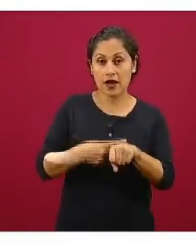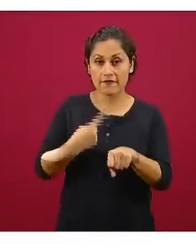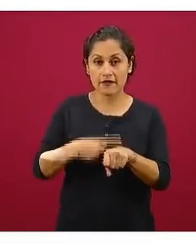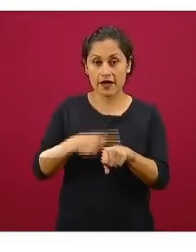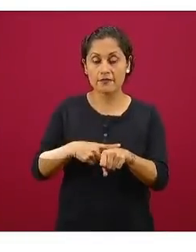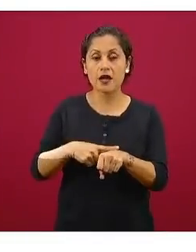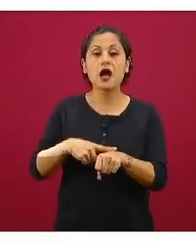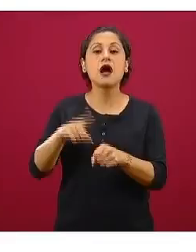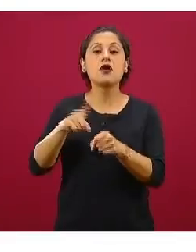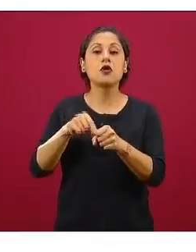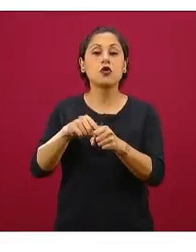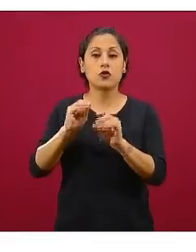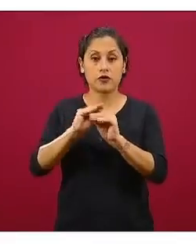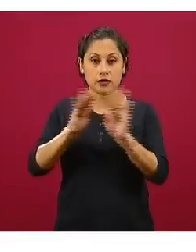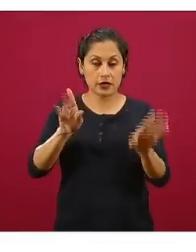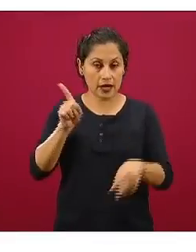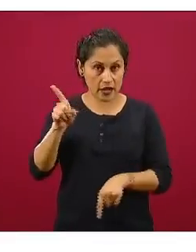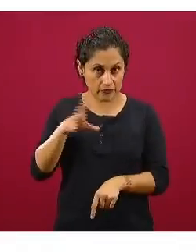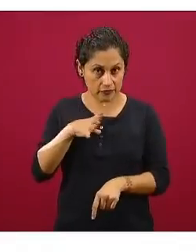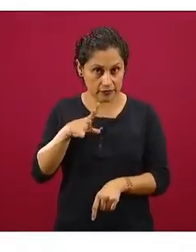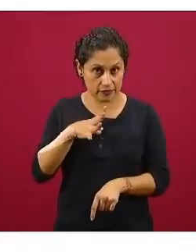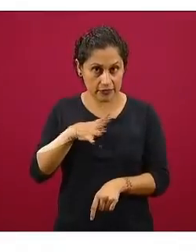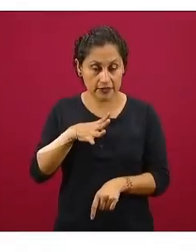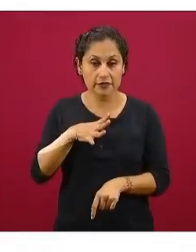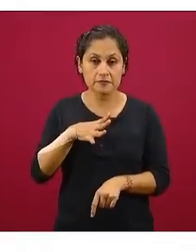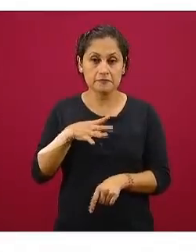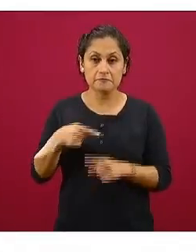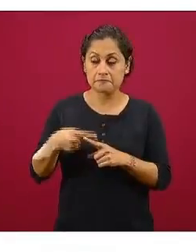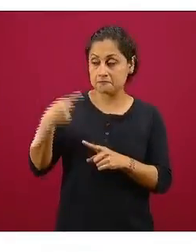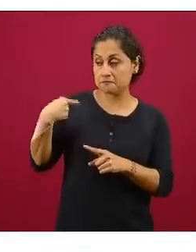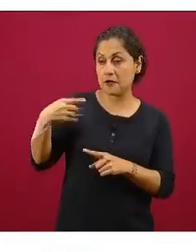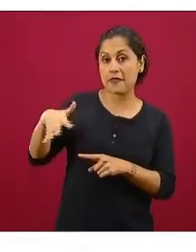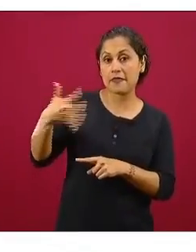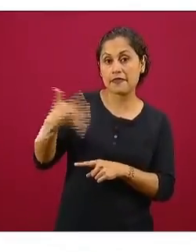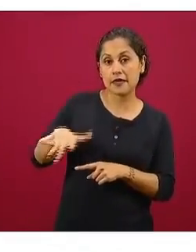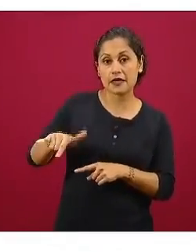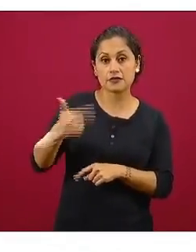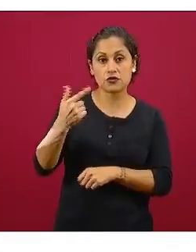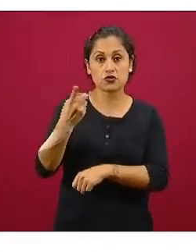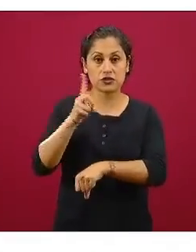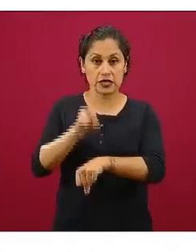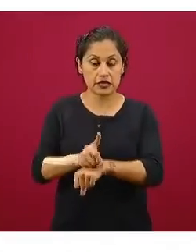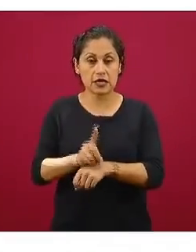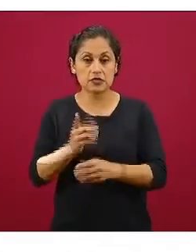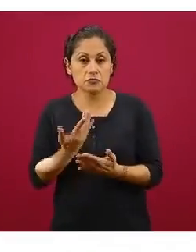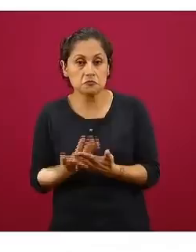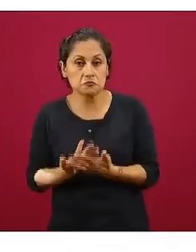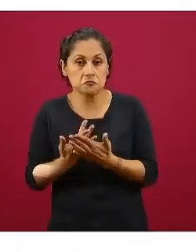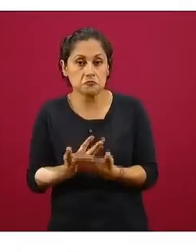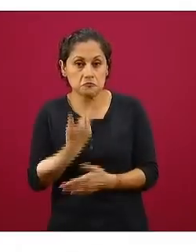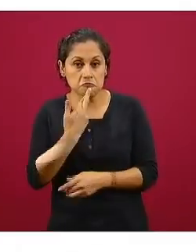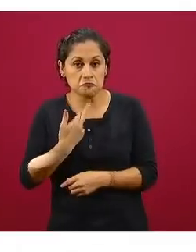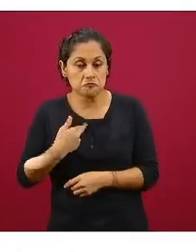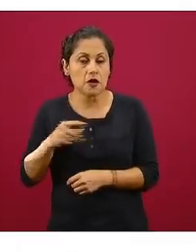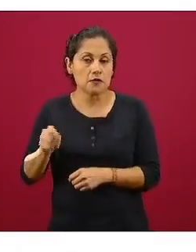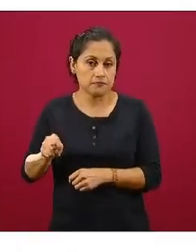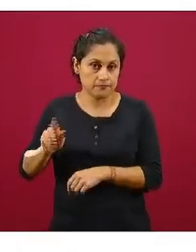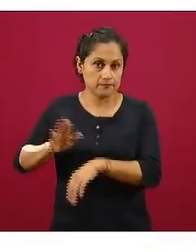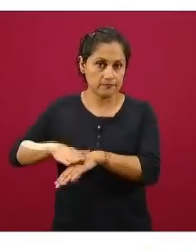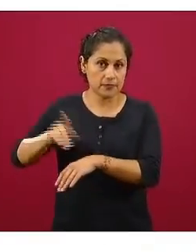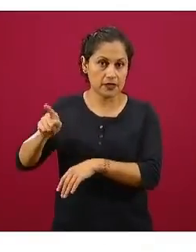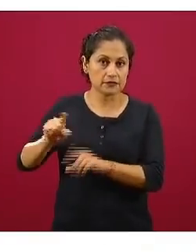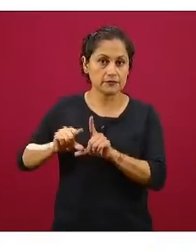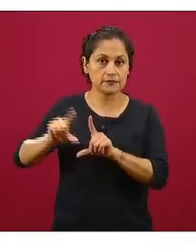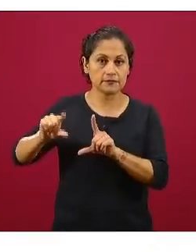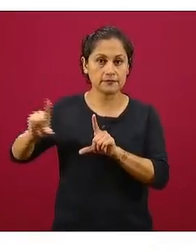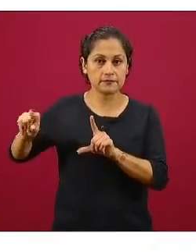nos dicen que están prácticamente en los últimos 10, 12 días, la mayoría se concentra ahí, y es un poco lo que hemos estado